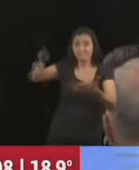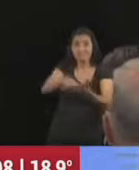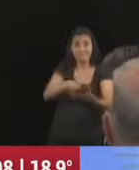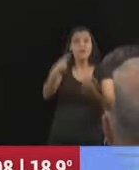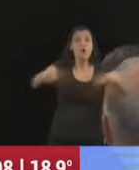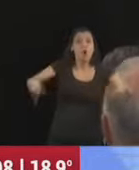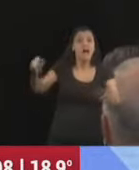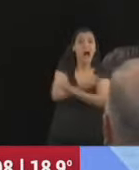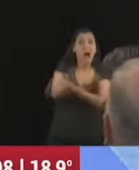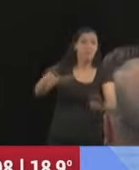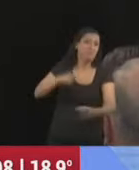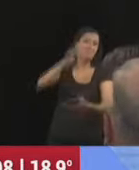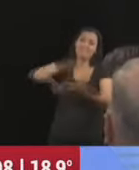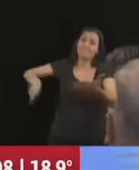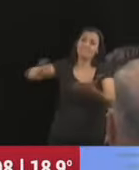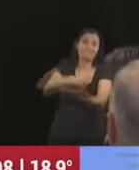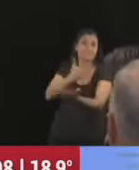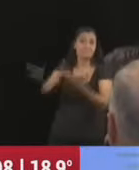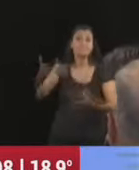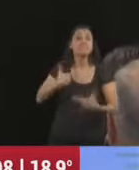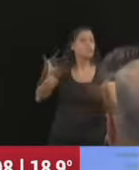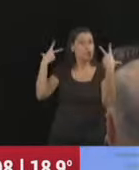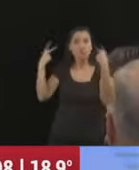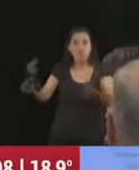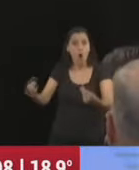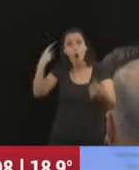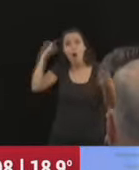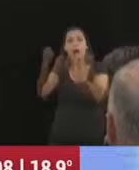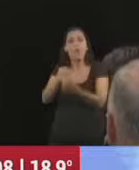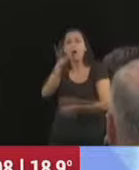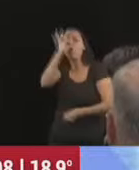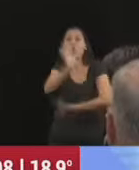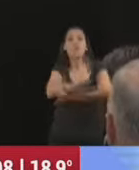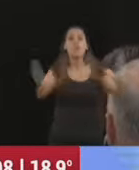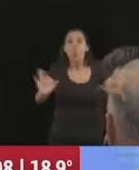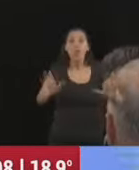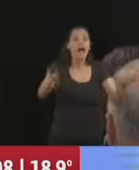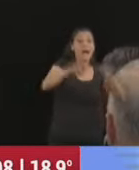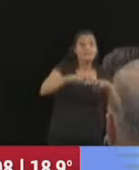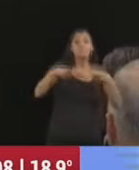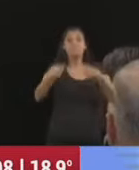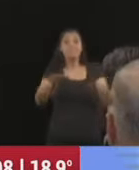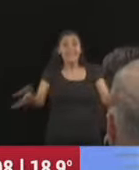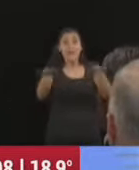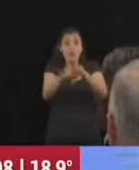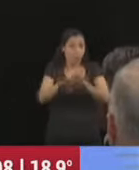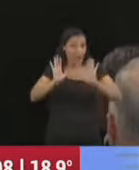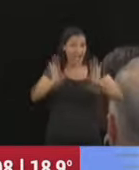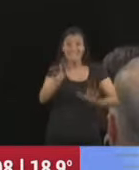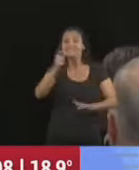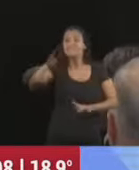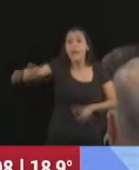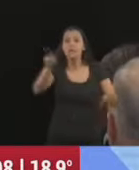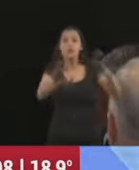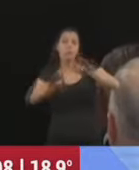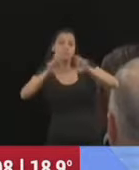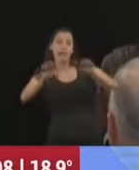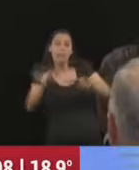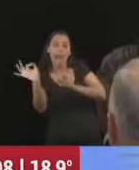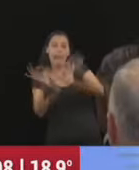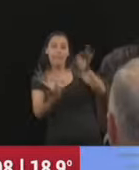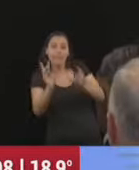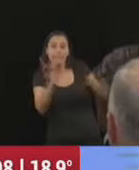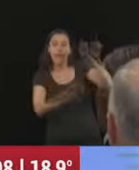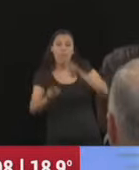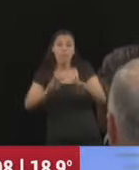y tengo mucha expectativa en el segundo semestre, que la economía pueda empezar a ordenarse y a crecer, y que ese crecimiento económico pueda